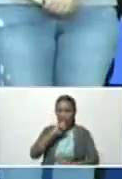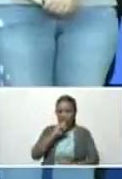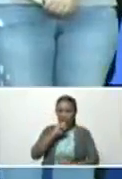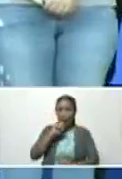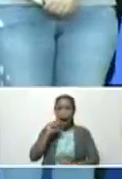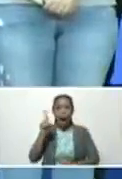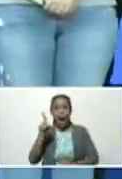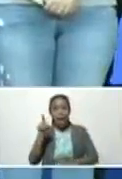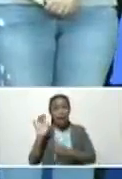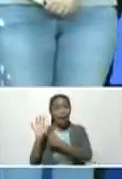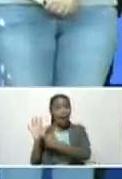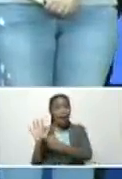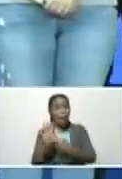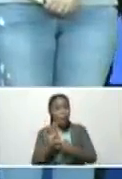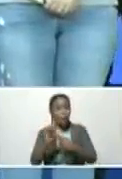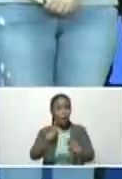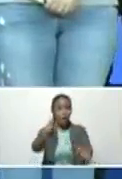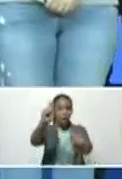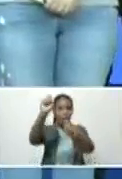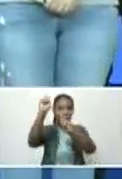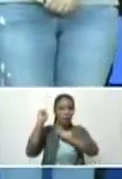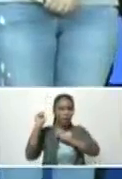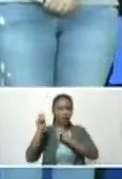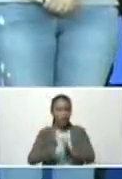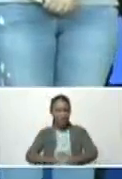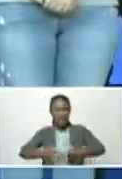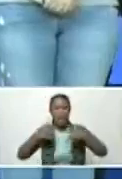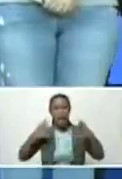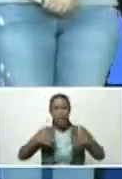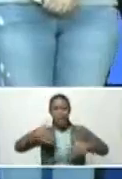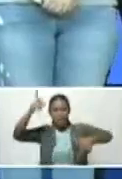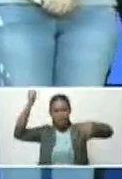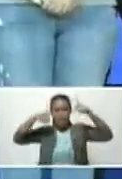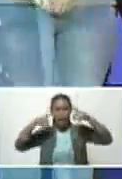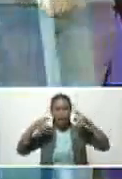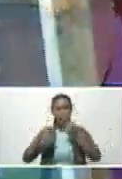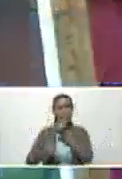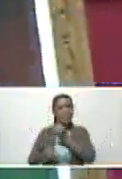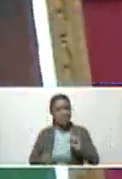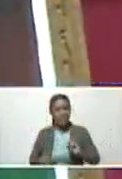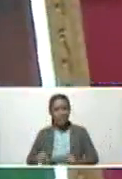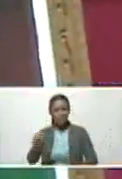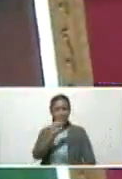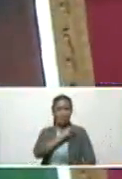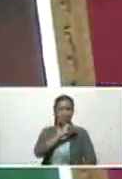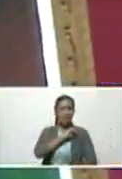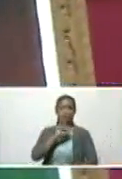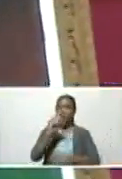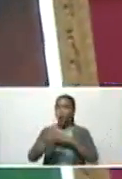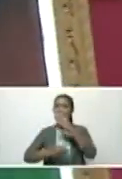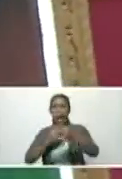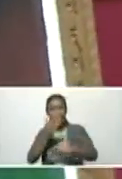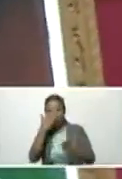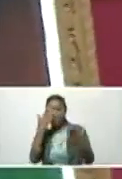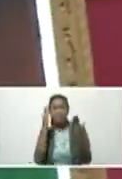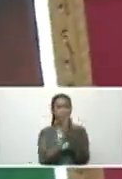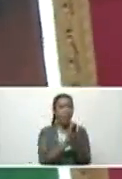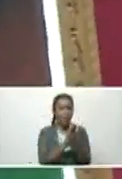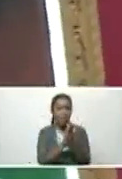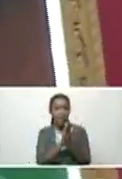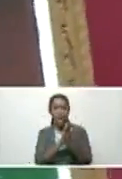al ejemplo y al legado del gigante Chávez, una izquierda cobarde que no se atreve a enfrentar